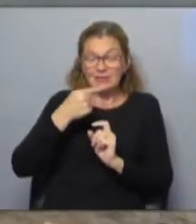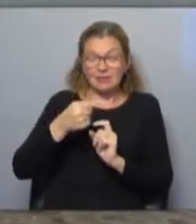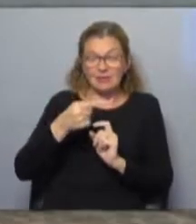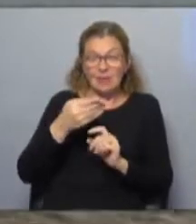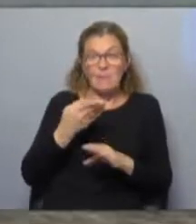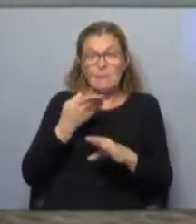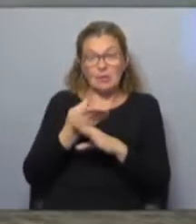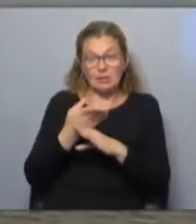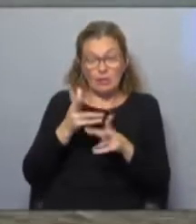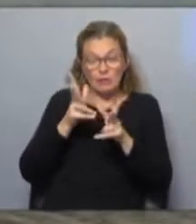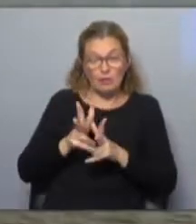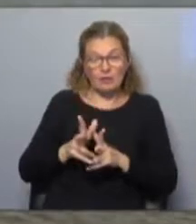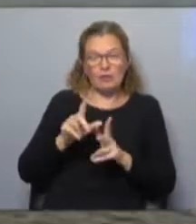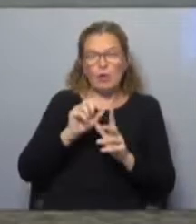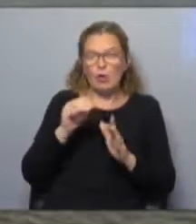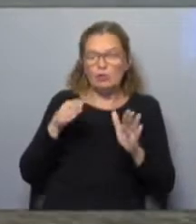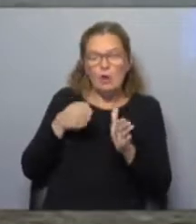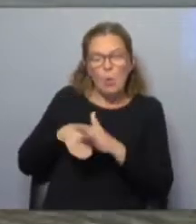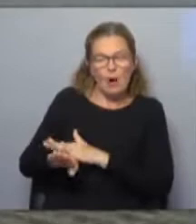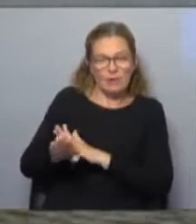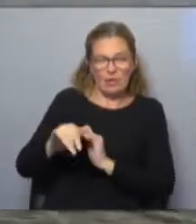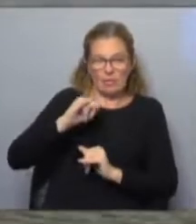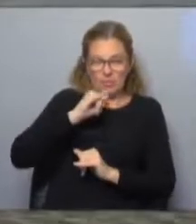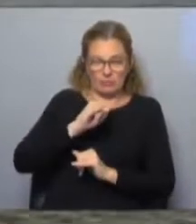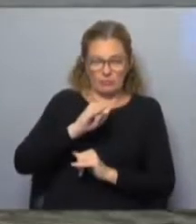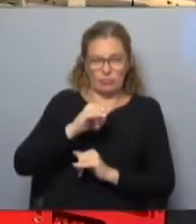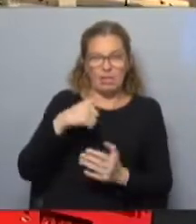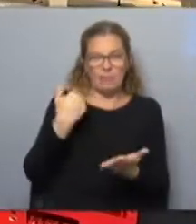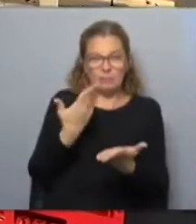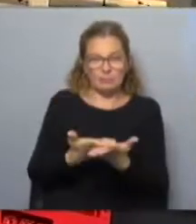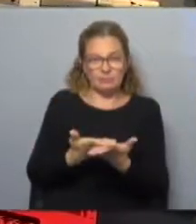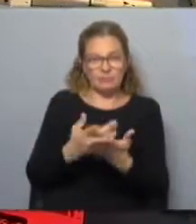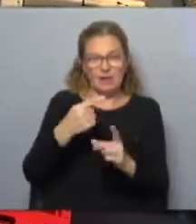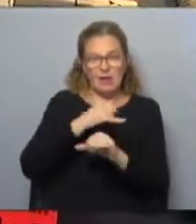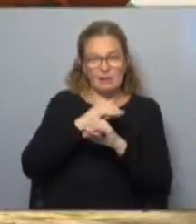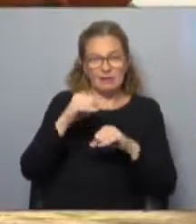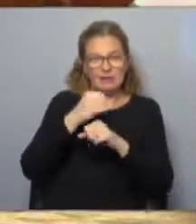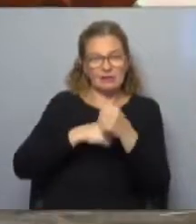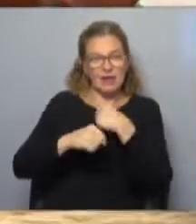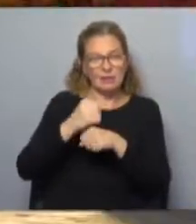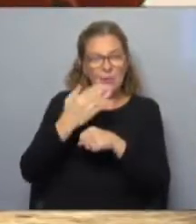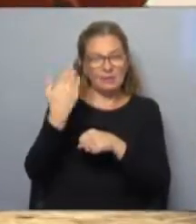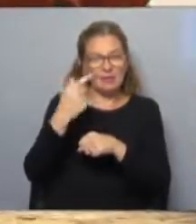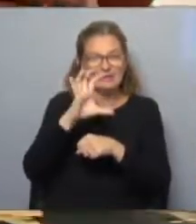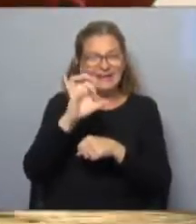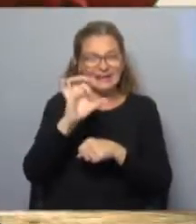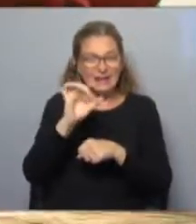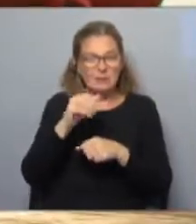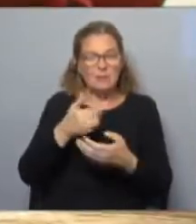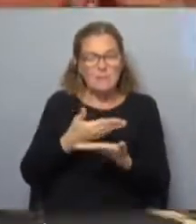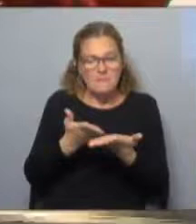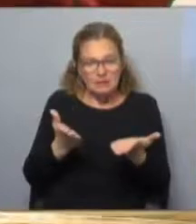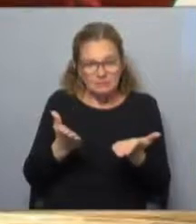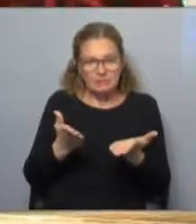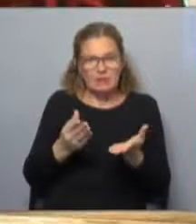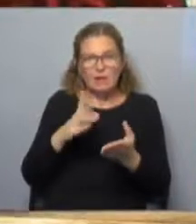habrá pedidos de formalización o si se archiva la denuncia. La denuncia fue presentada a fines de septiembre del año pasado. Luego se presentó una ampliación de